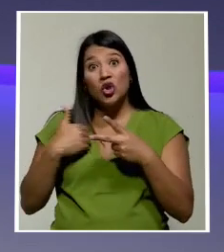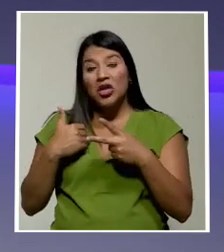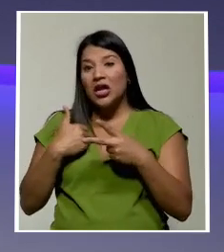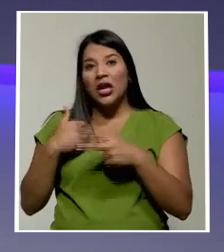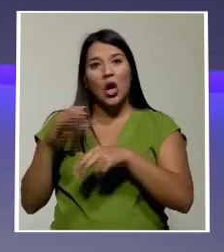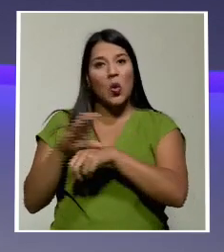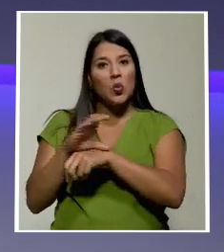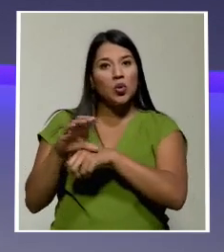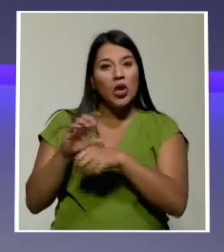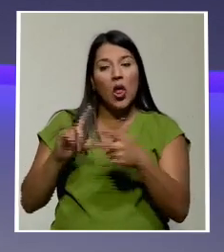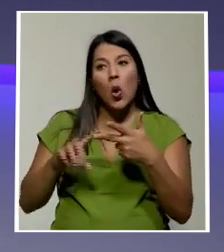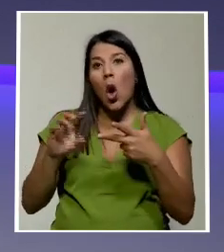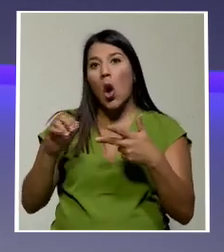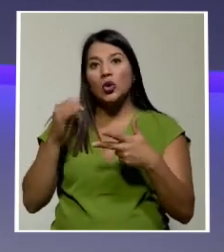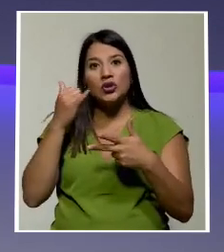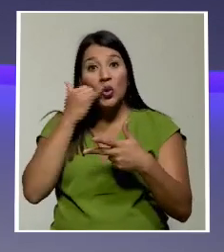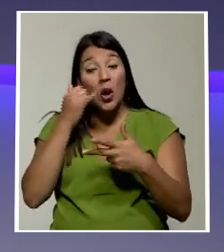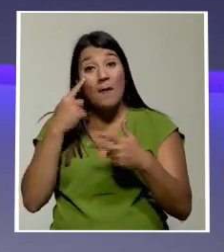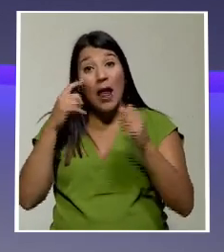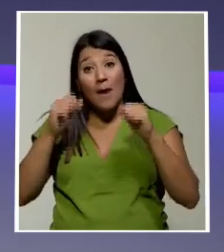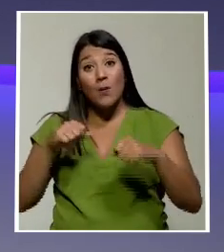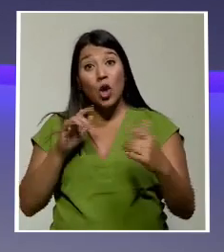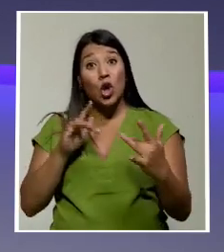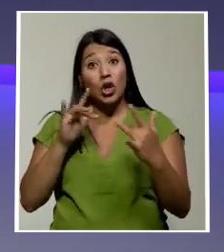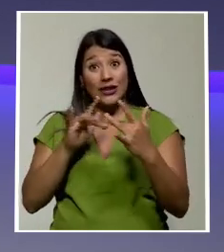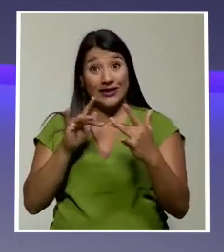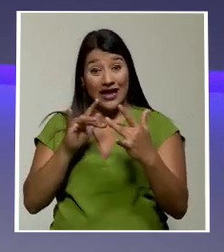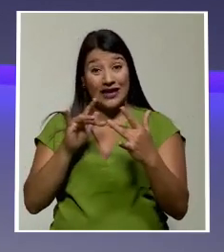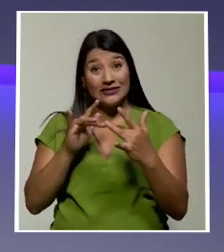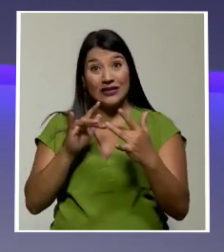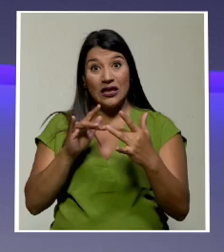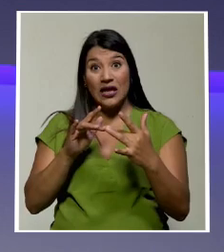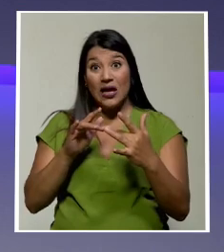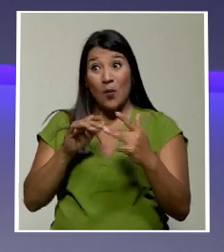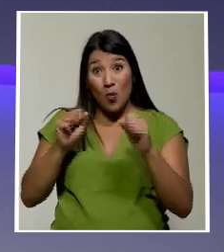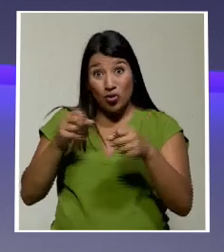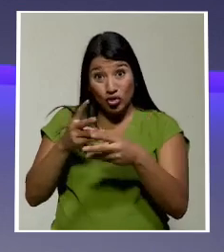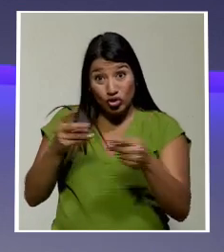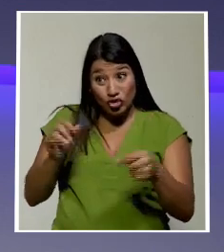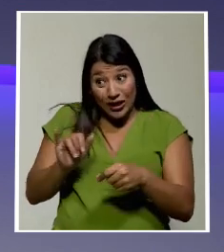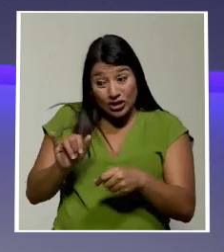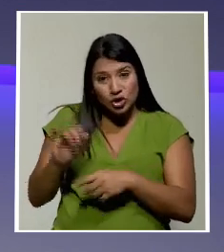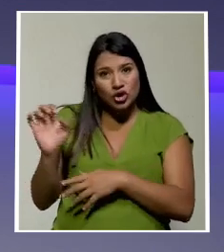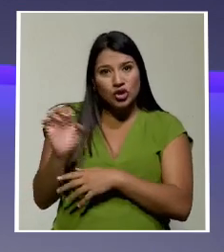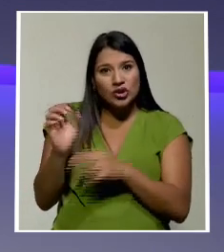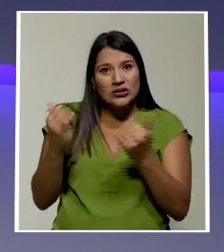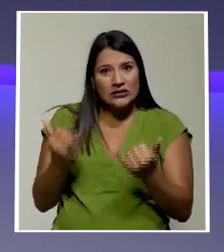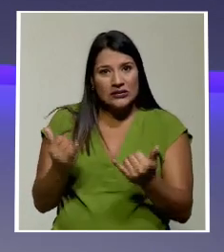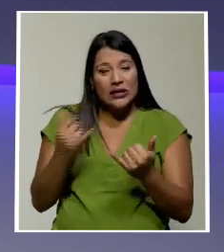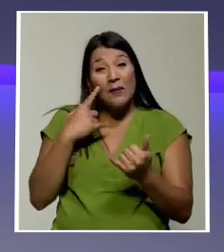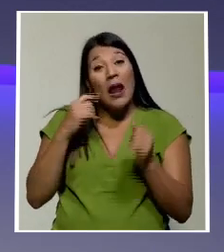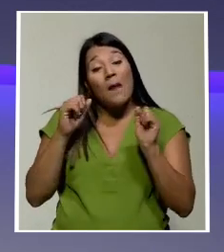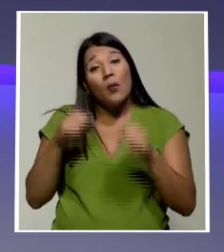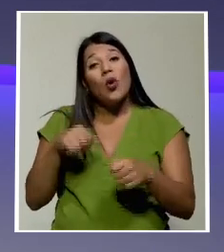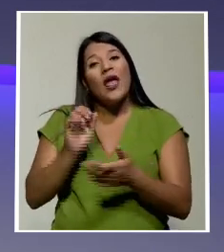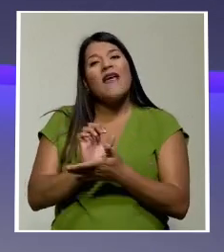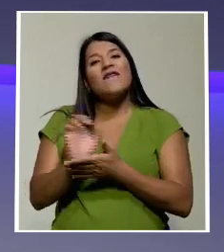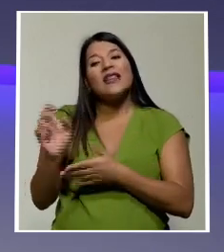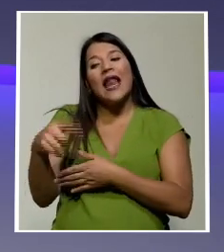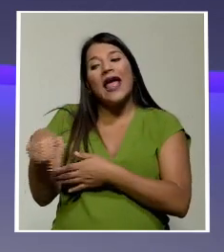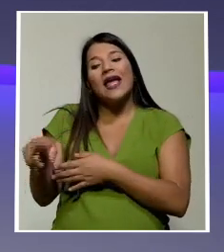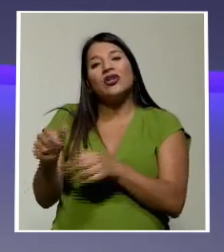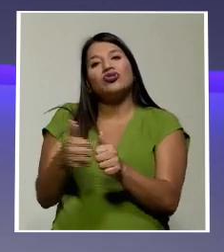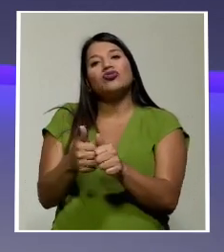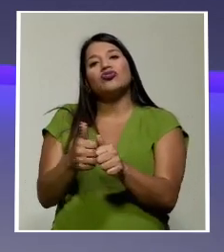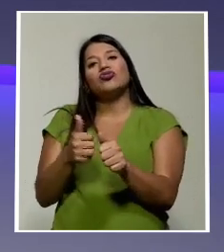cómputo o celular para conectarse a sus escuelas es urgente. Si queremos evitar el rezago educativo